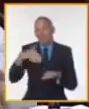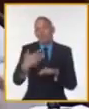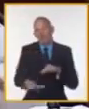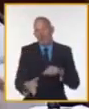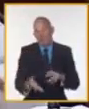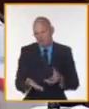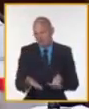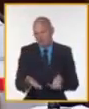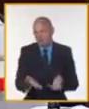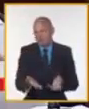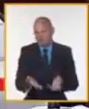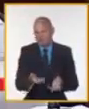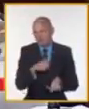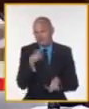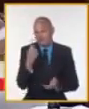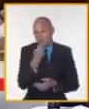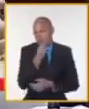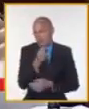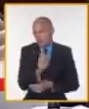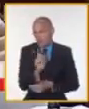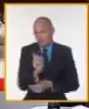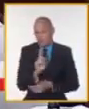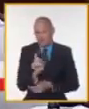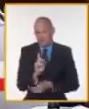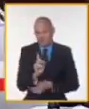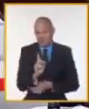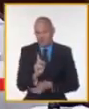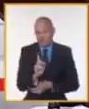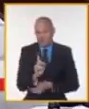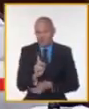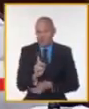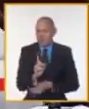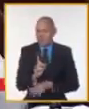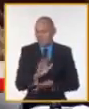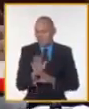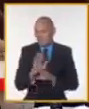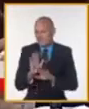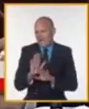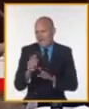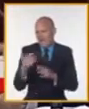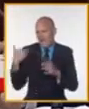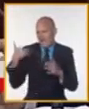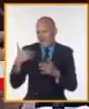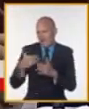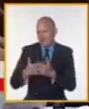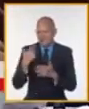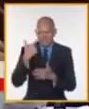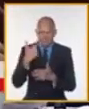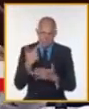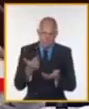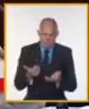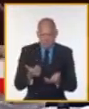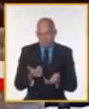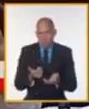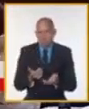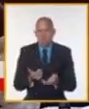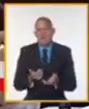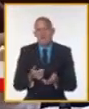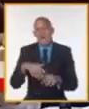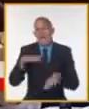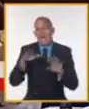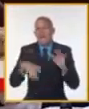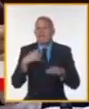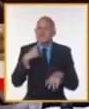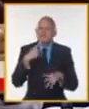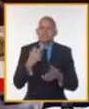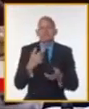encuentre en ese lugar. Entonces ha primado durante mucho tiempo una visión de responsabilizar solamente a los